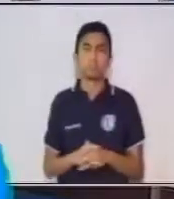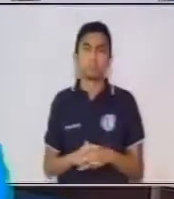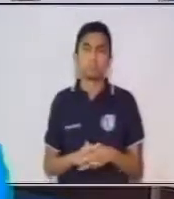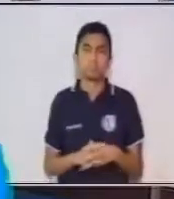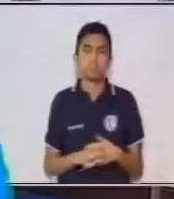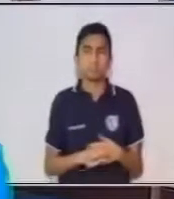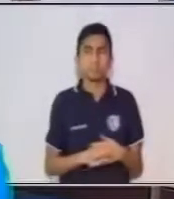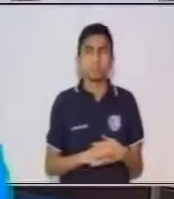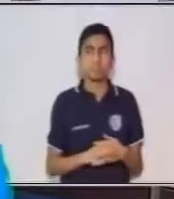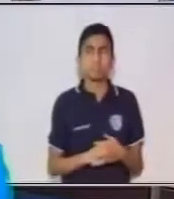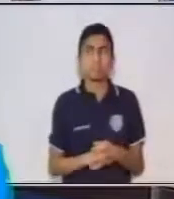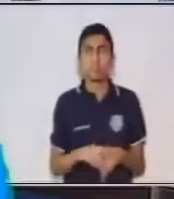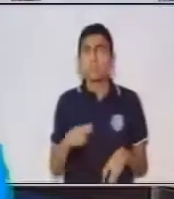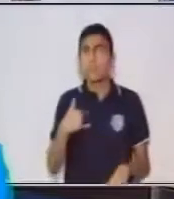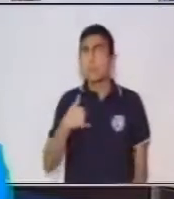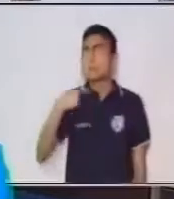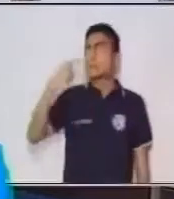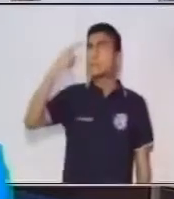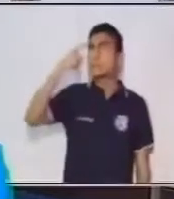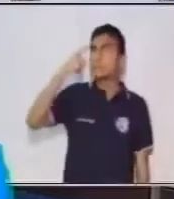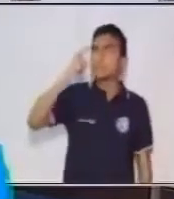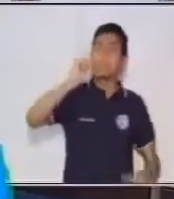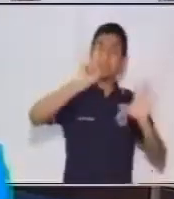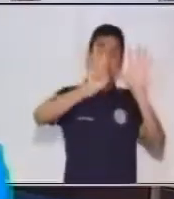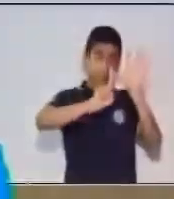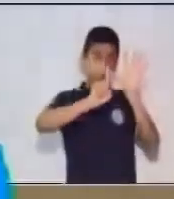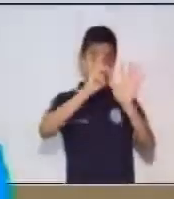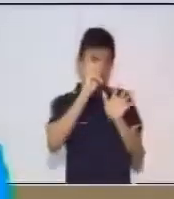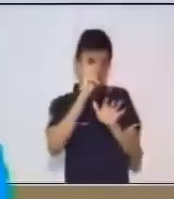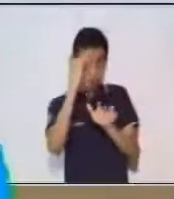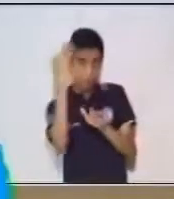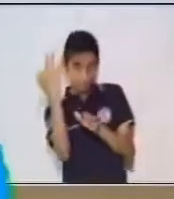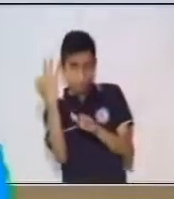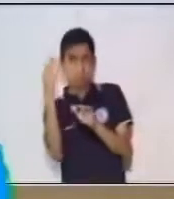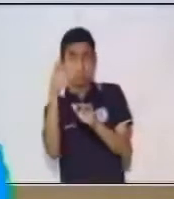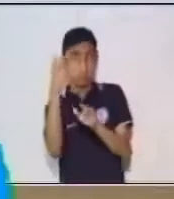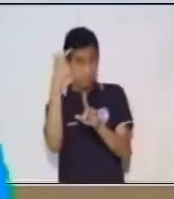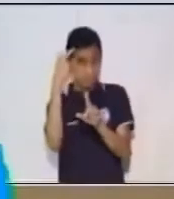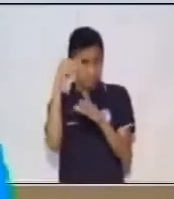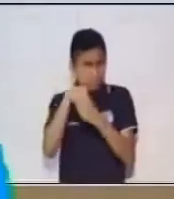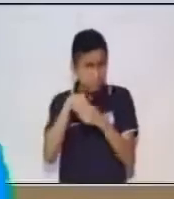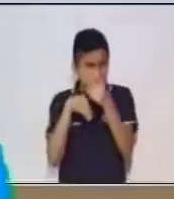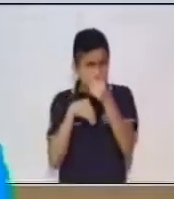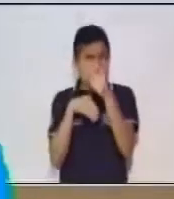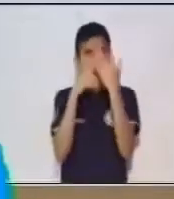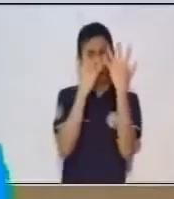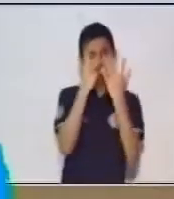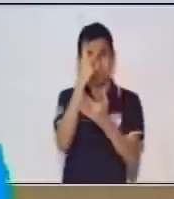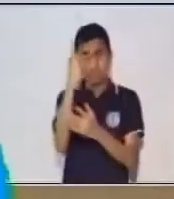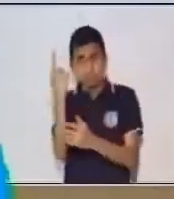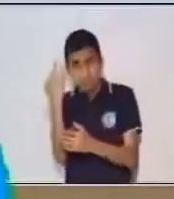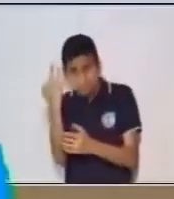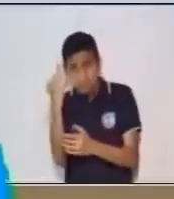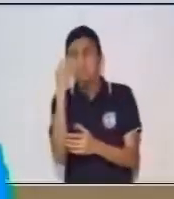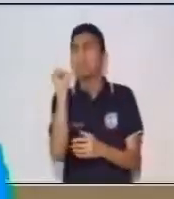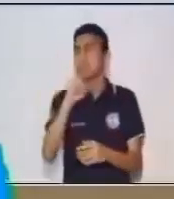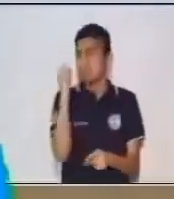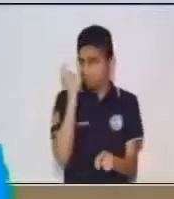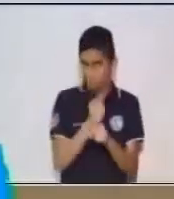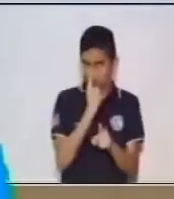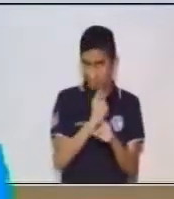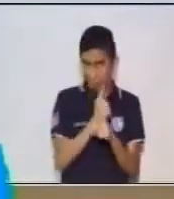Bueno, 6 y 3. Si pensaste en esos números son 6 y